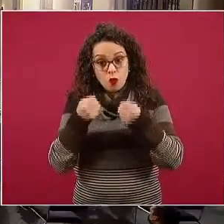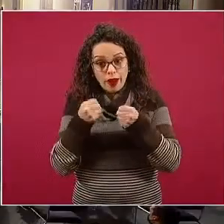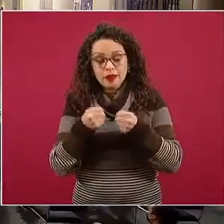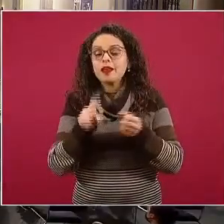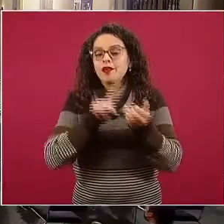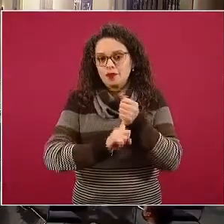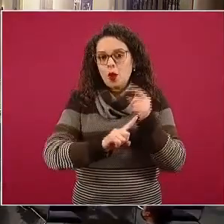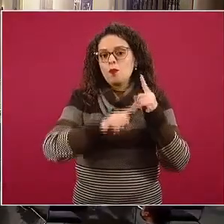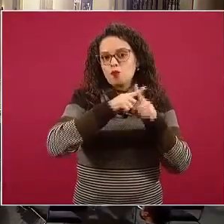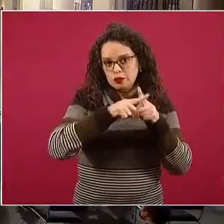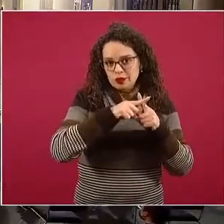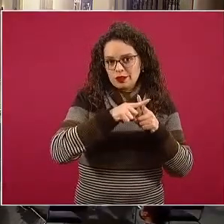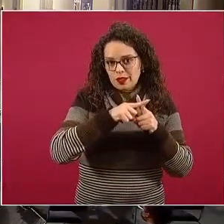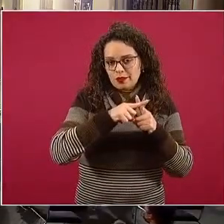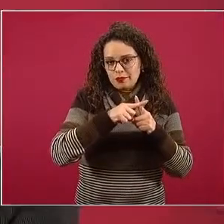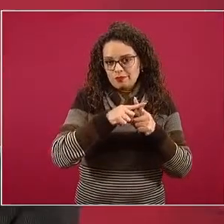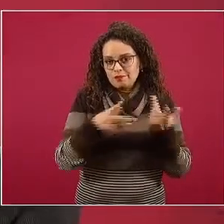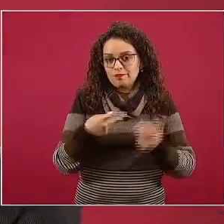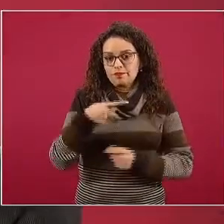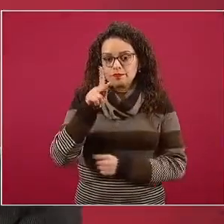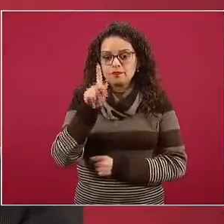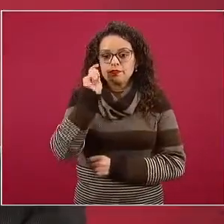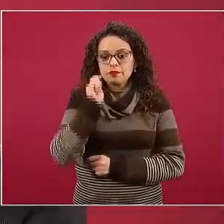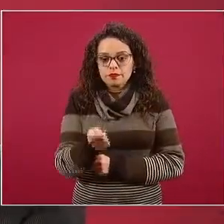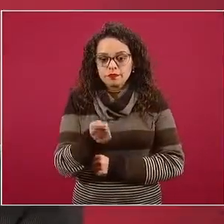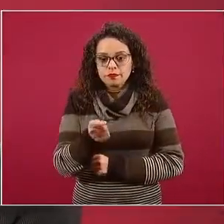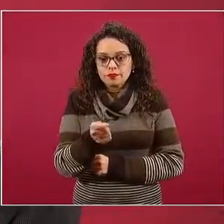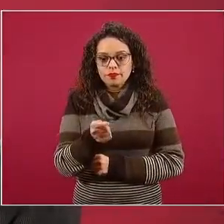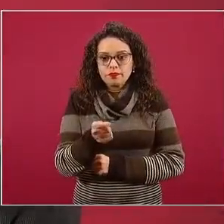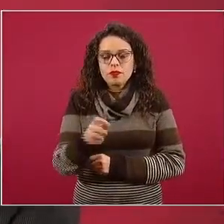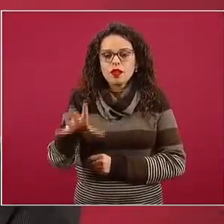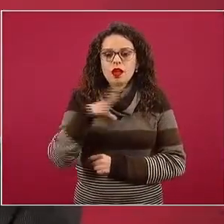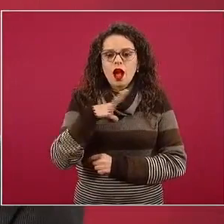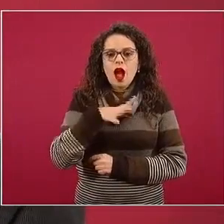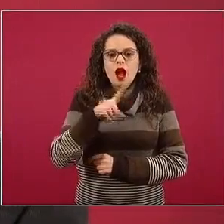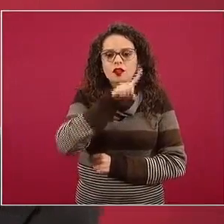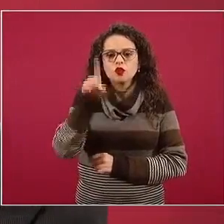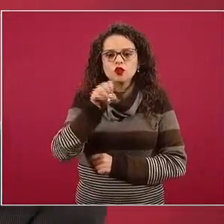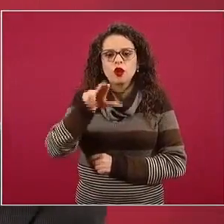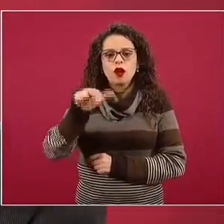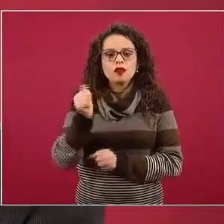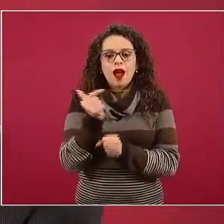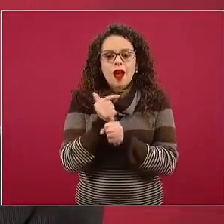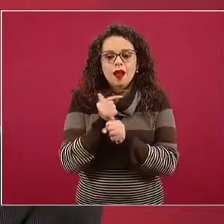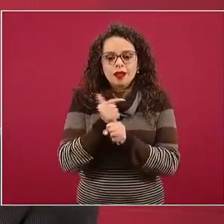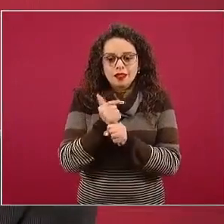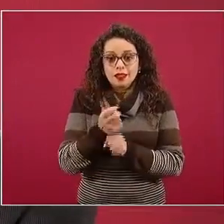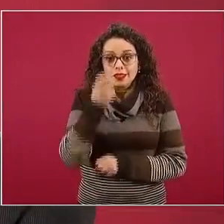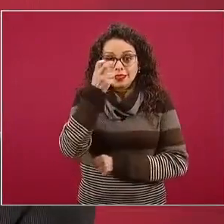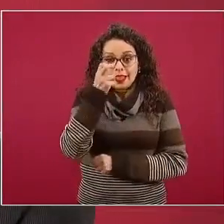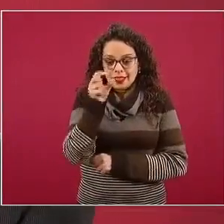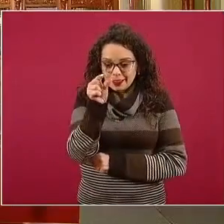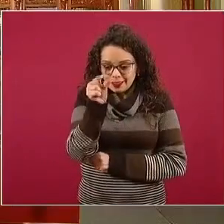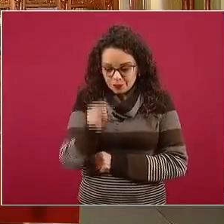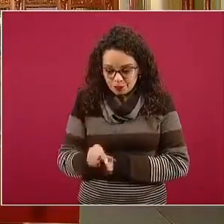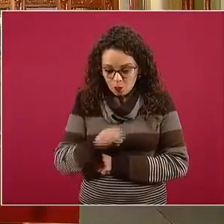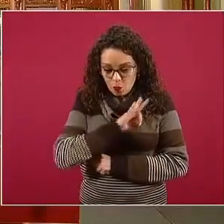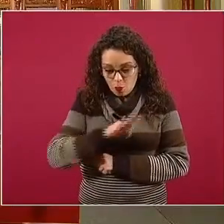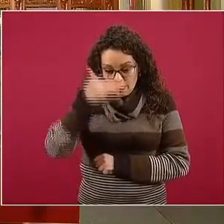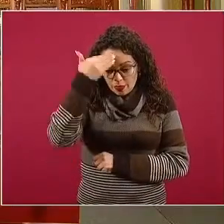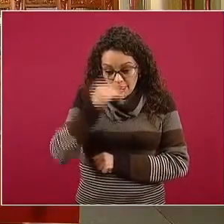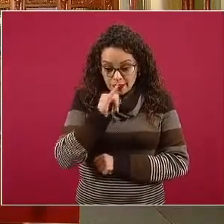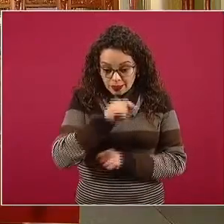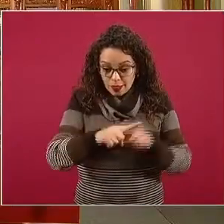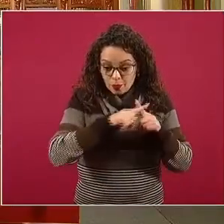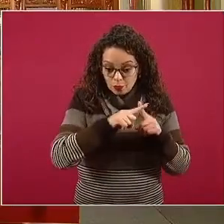positiva, pero existe lo que llamamos técnicamente una zona gris, que es cuando la rayita que permite identificar que es positiva la